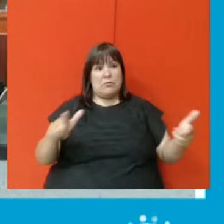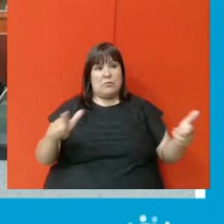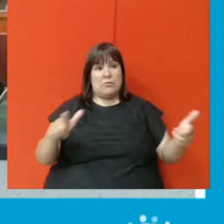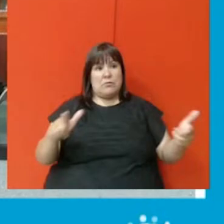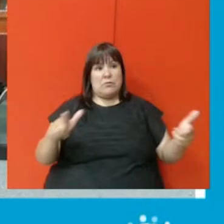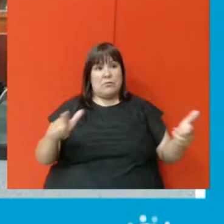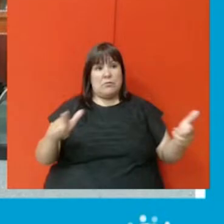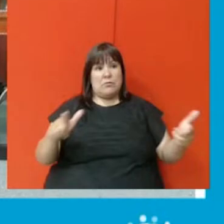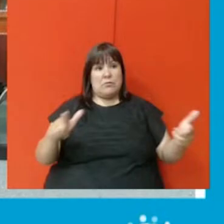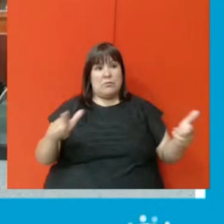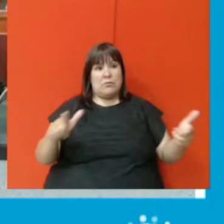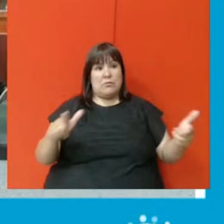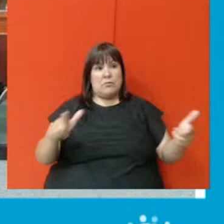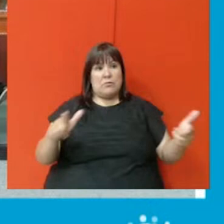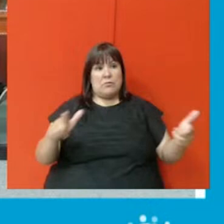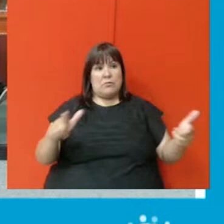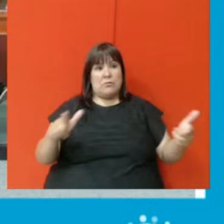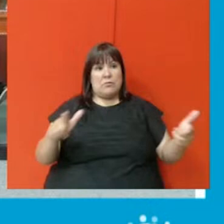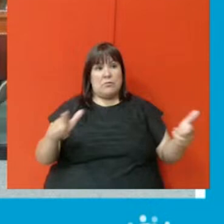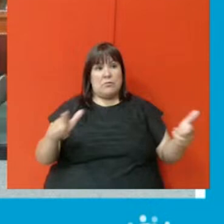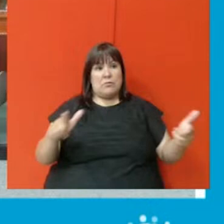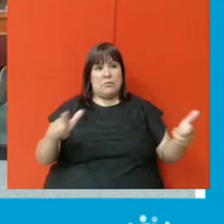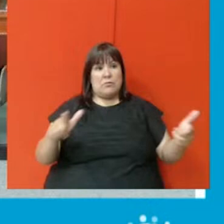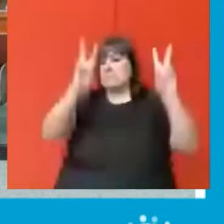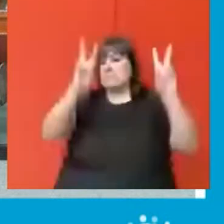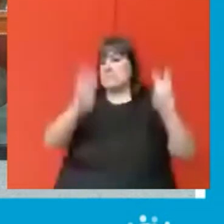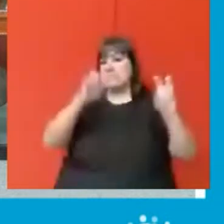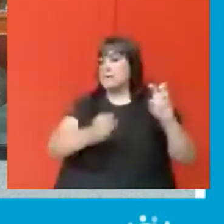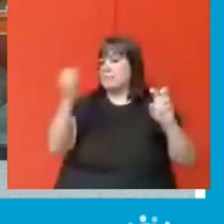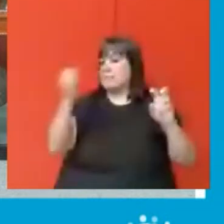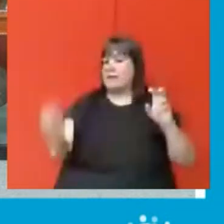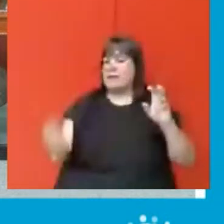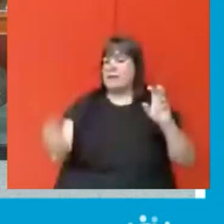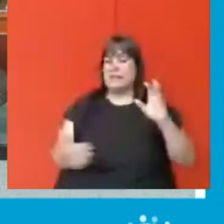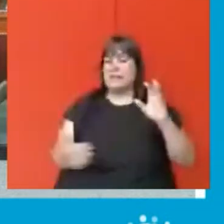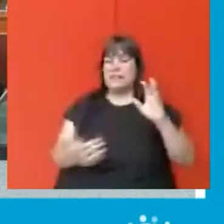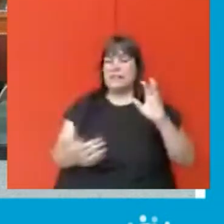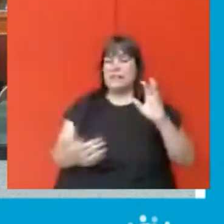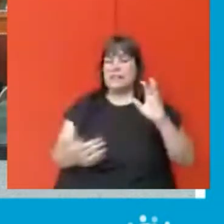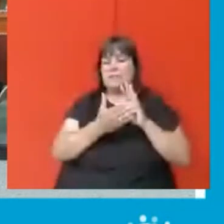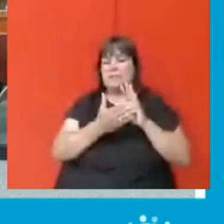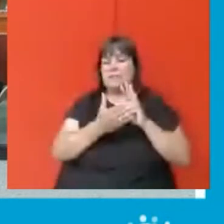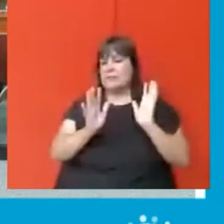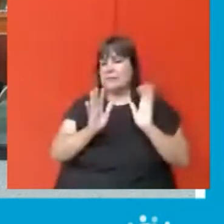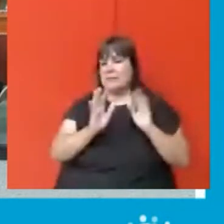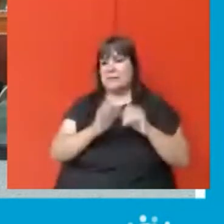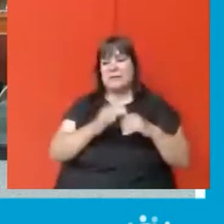Un tema importantísimo que no quisiera dejar de mencionar es el tema de la